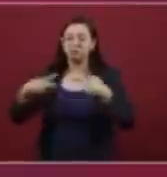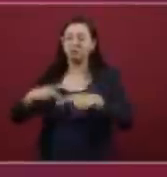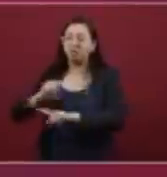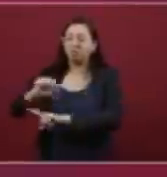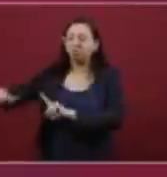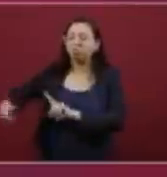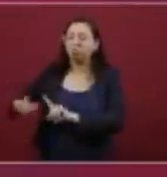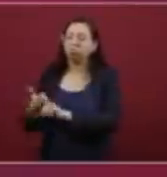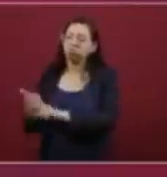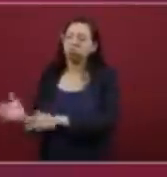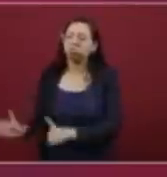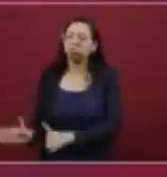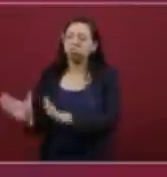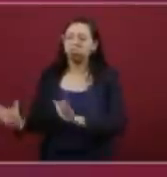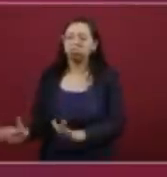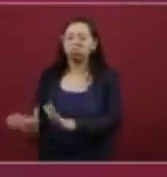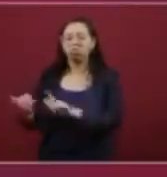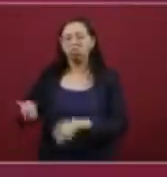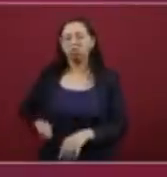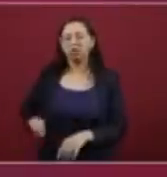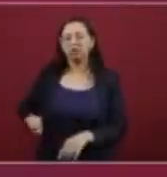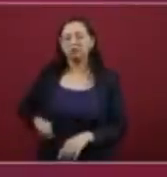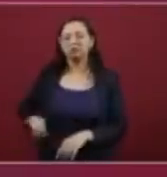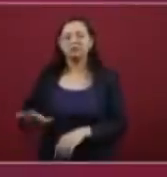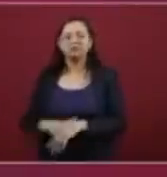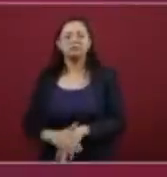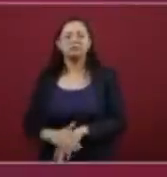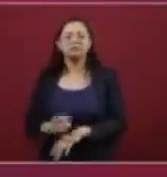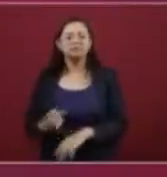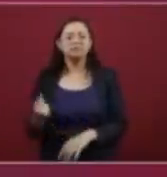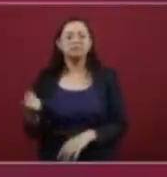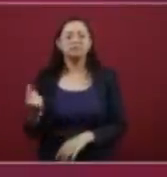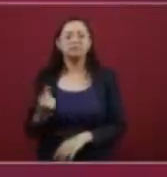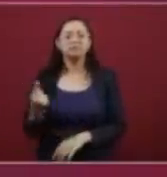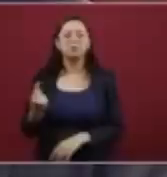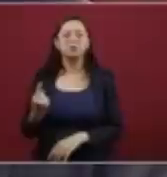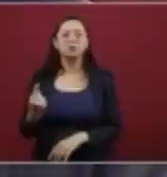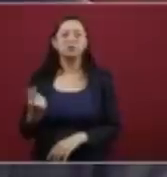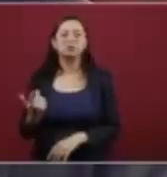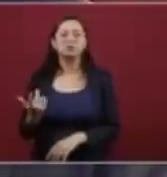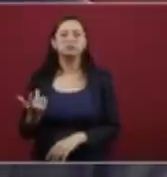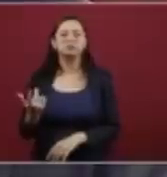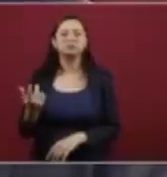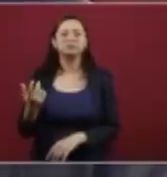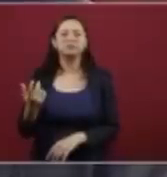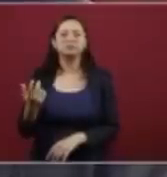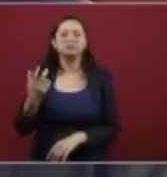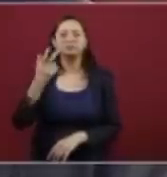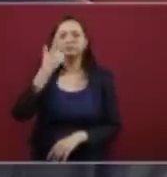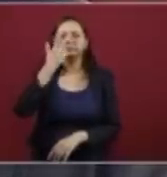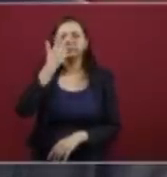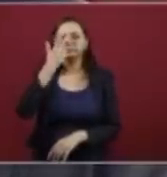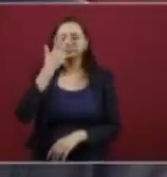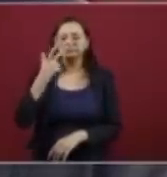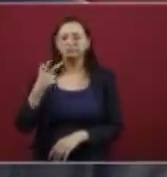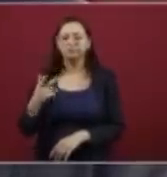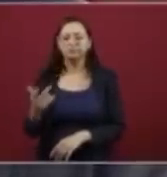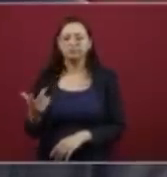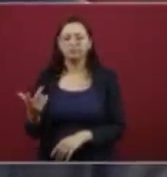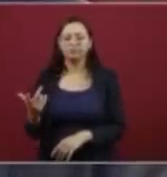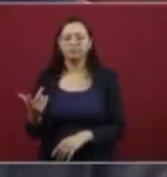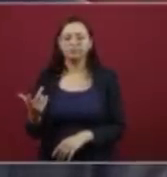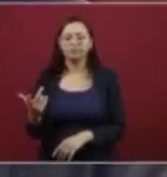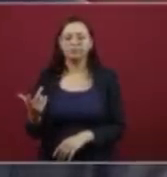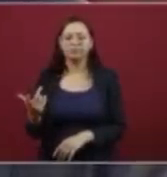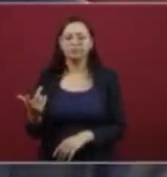porque también se trata de el cobro